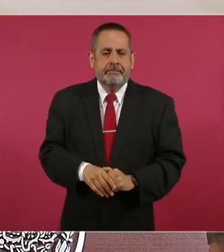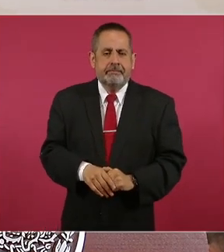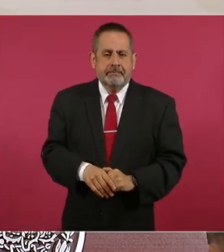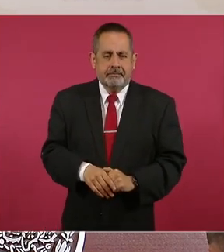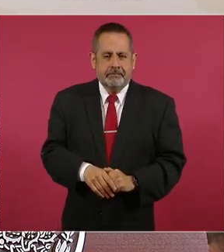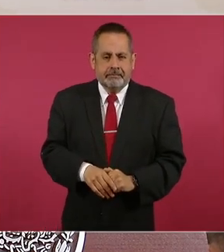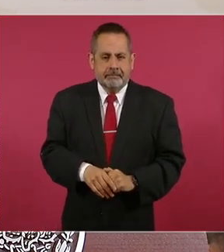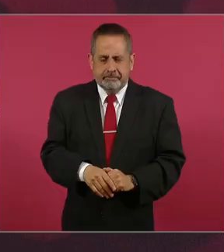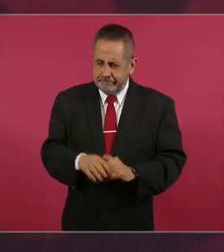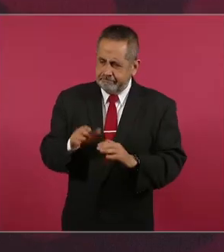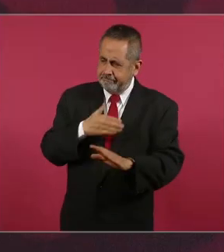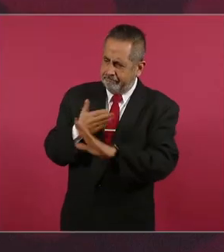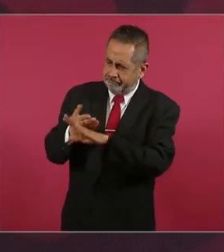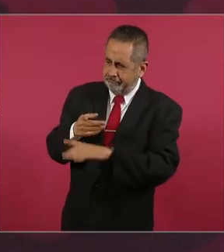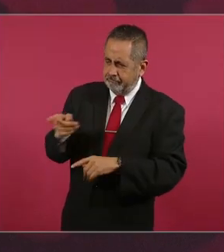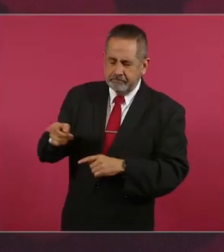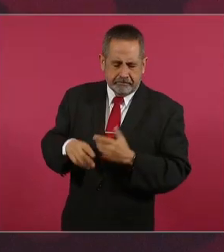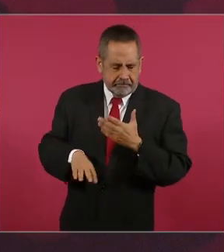Les pega.